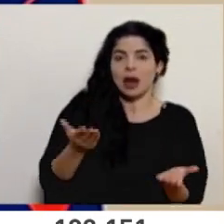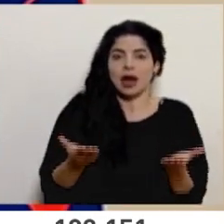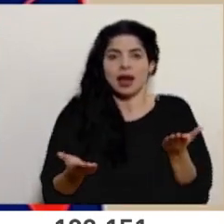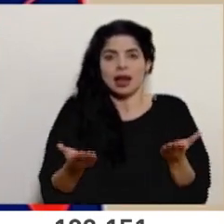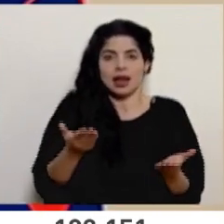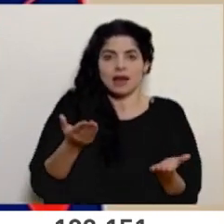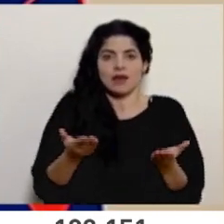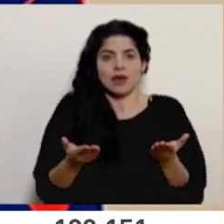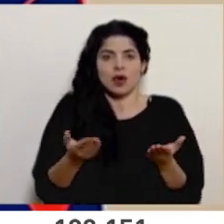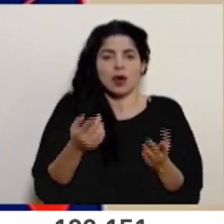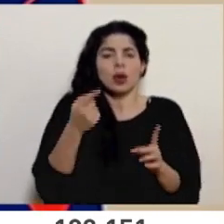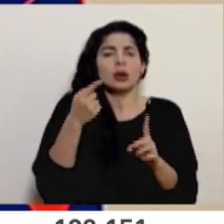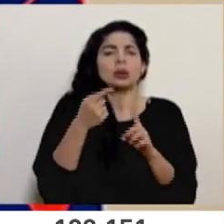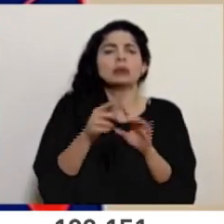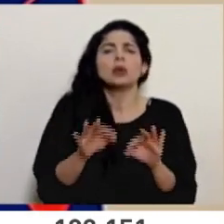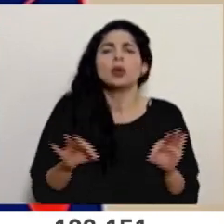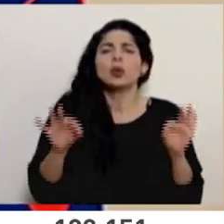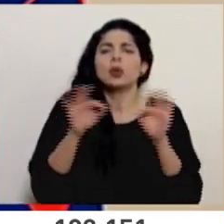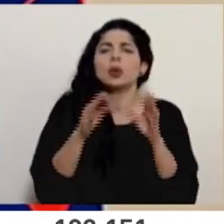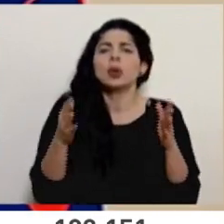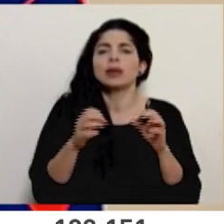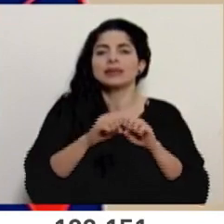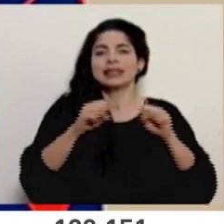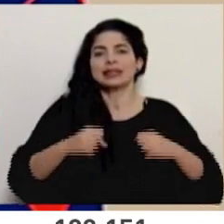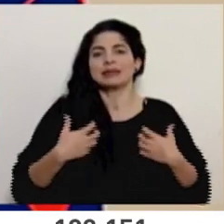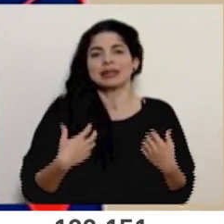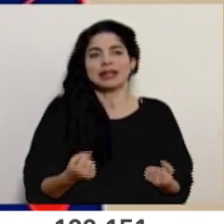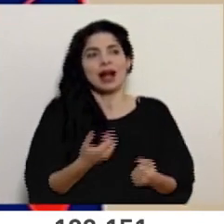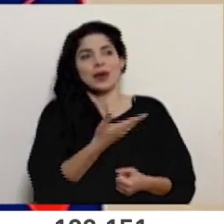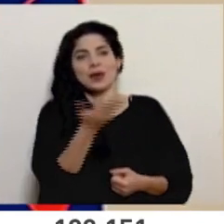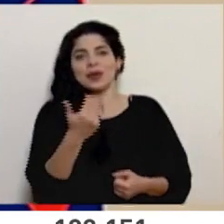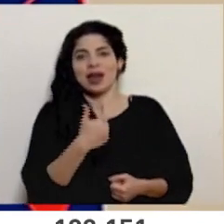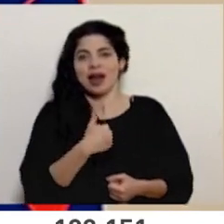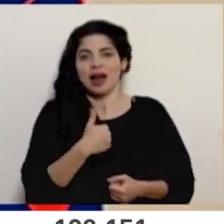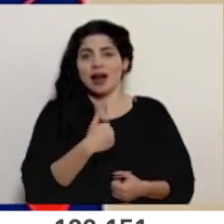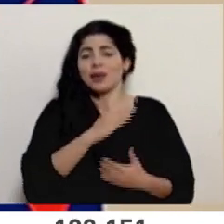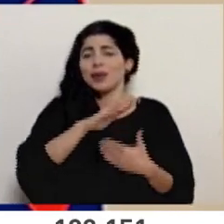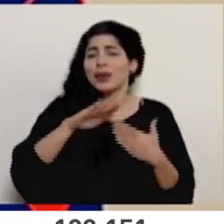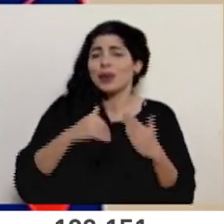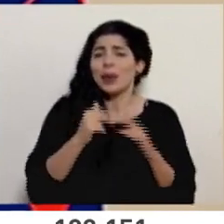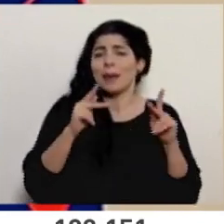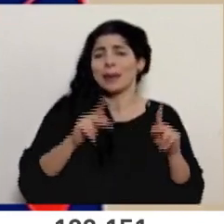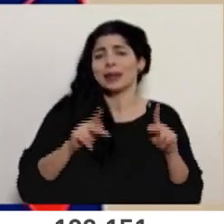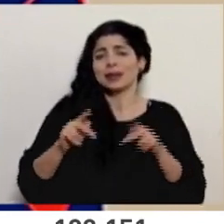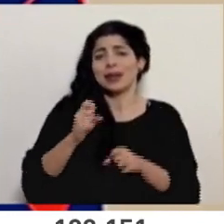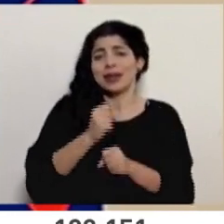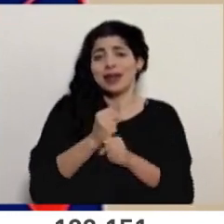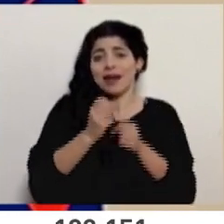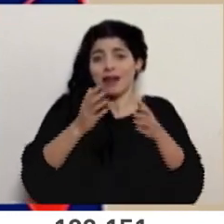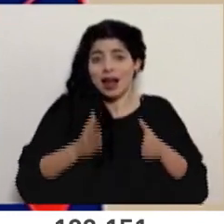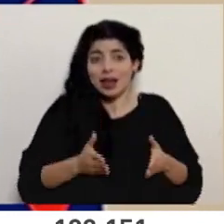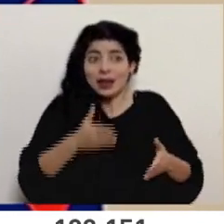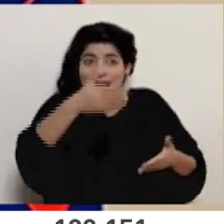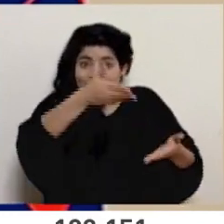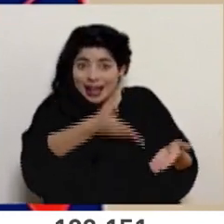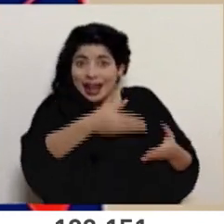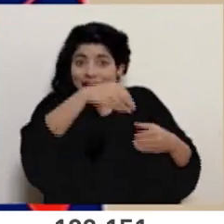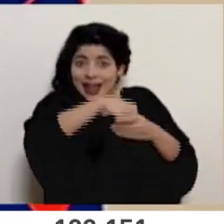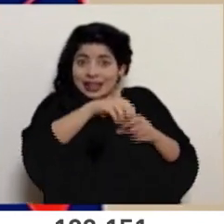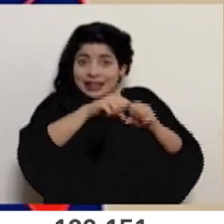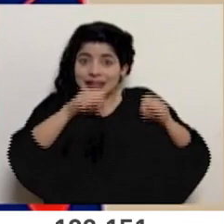eje fundamental, el sistema de salud con el que contamos, a todas las personas trabajadoras del Sistema Nacional de